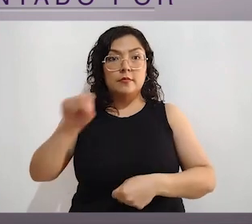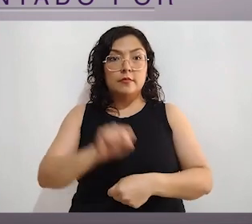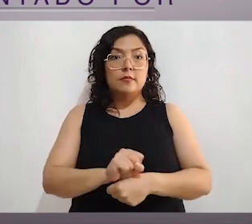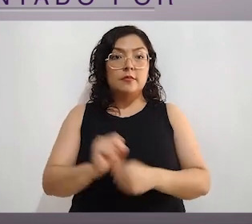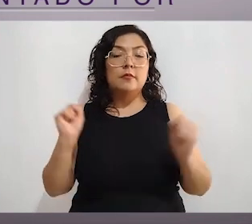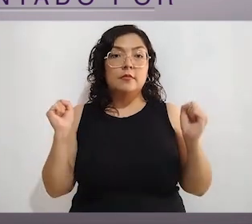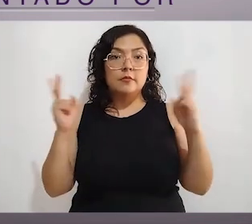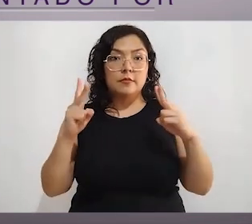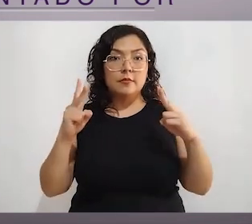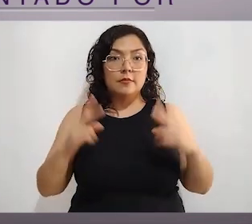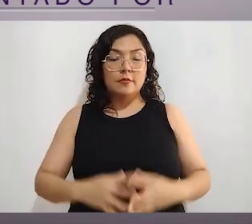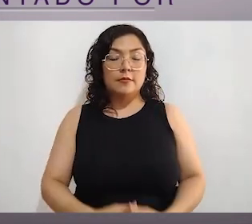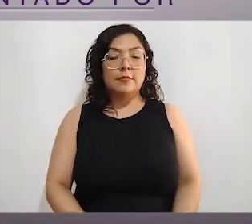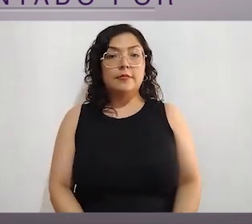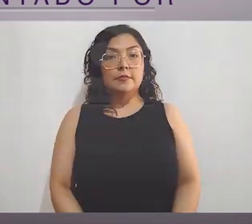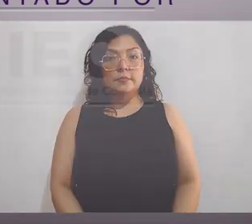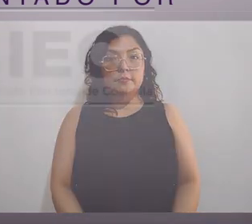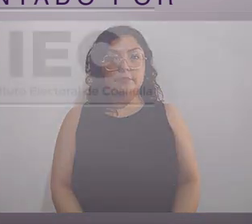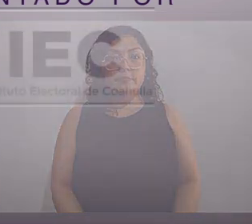escuchamos en nuestra próxima emisión.